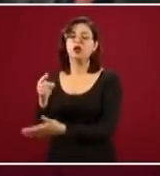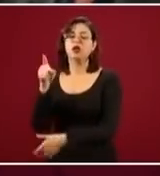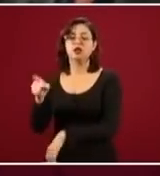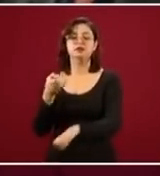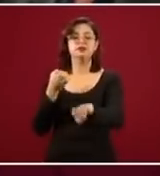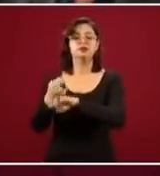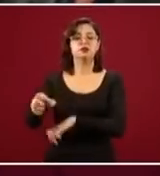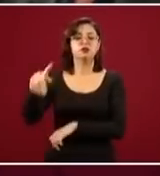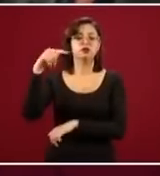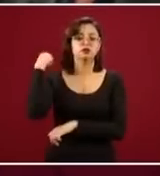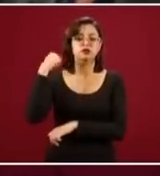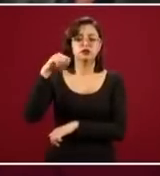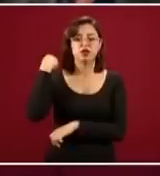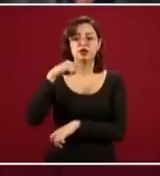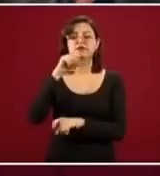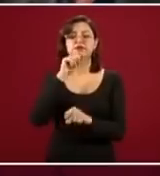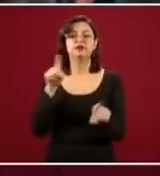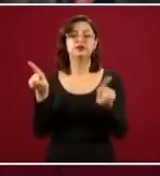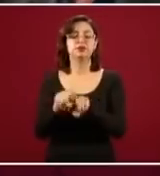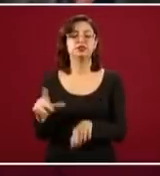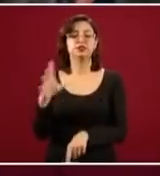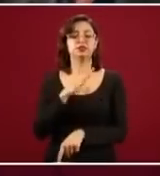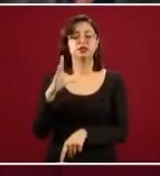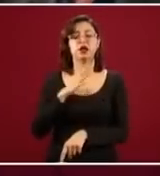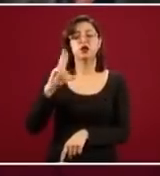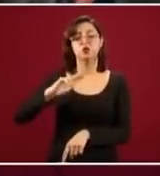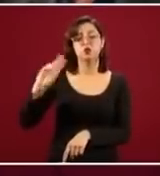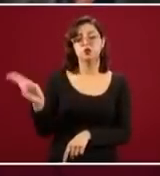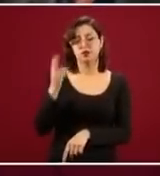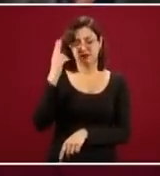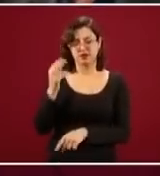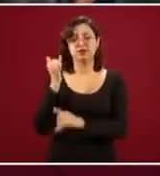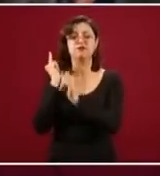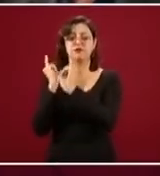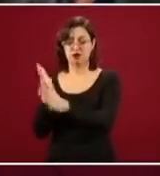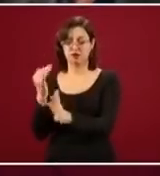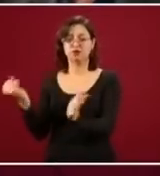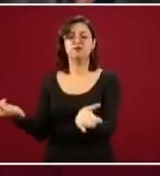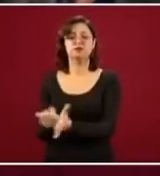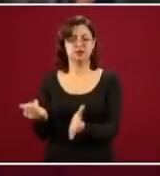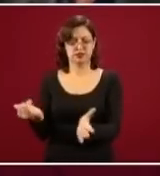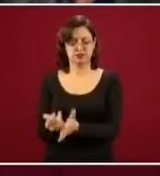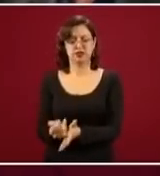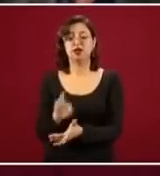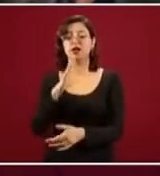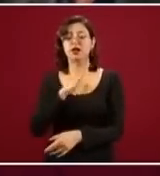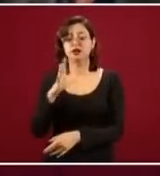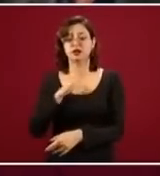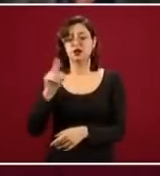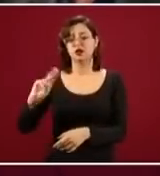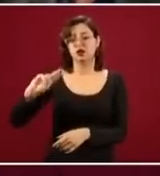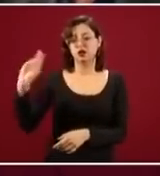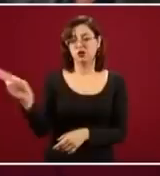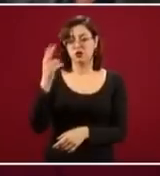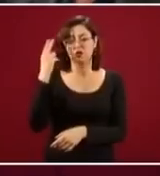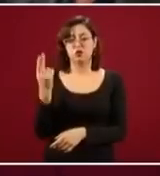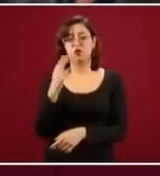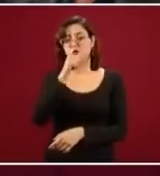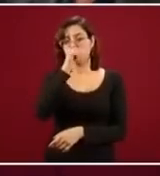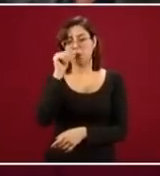Tabasco. También tenemos las universidades que se prestaron para dicho fraude fiscal. Entre ellos están la Universidad